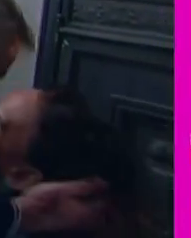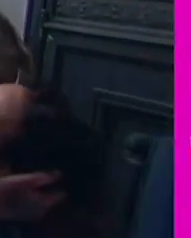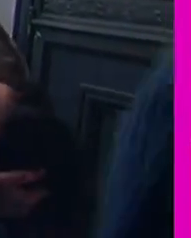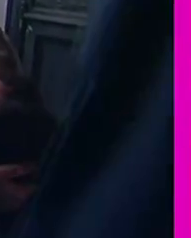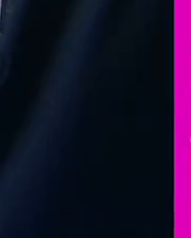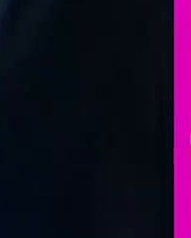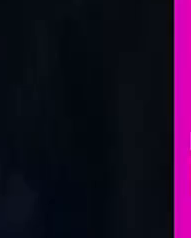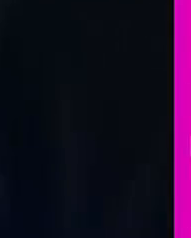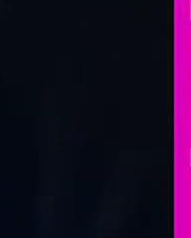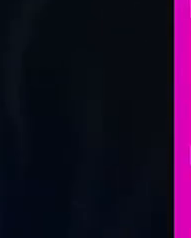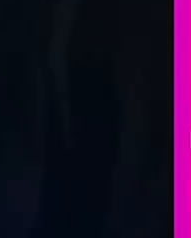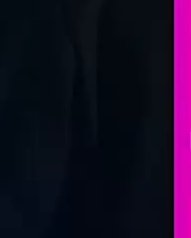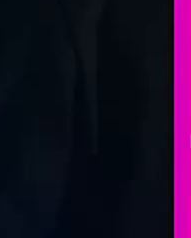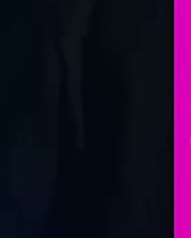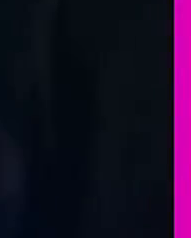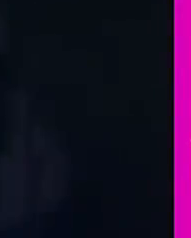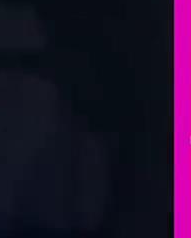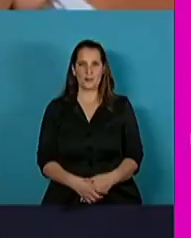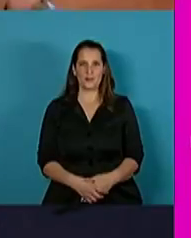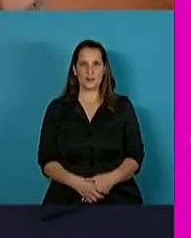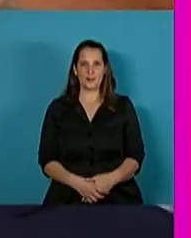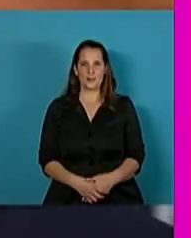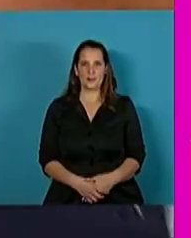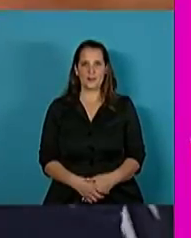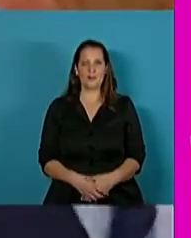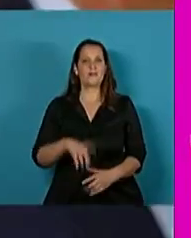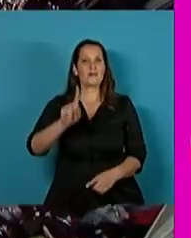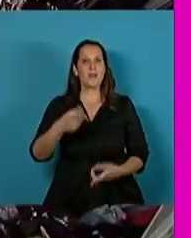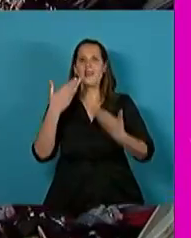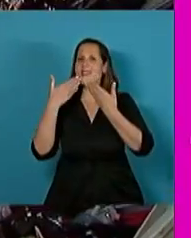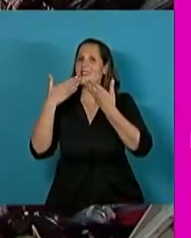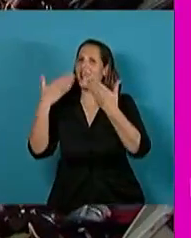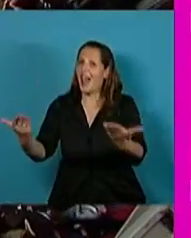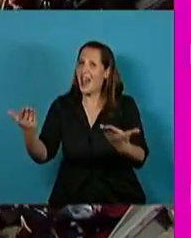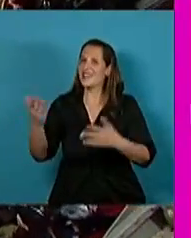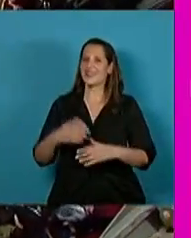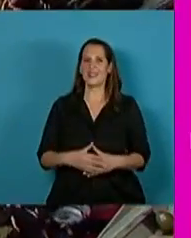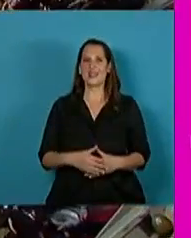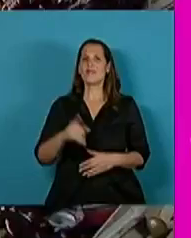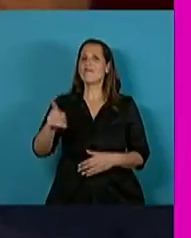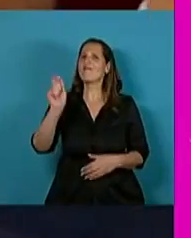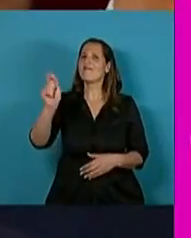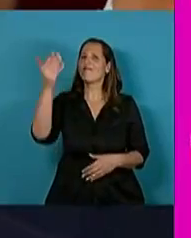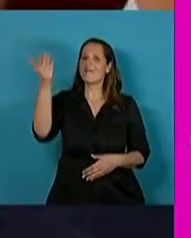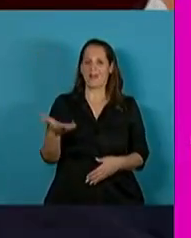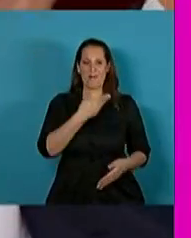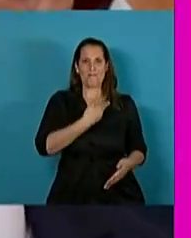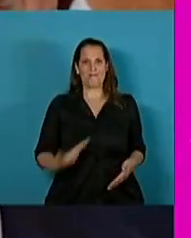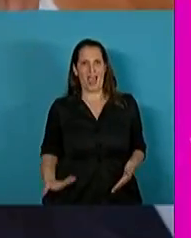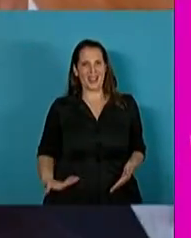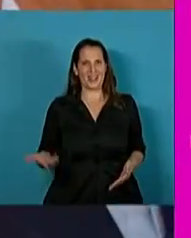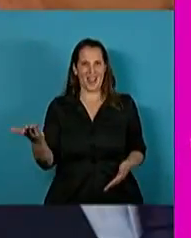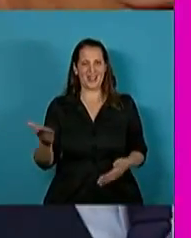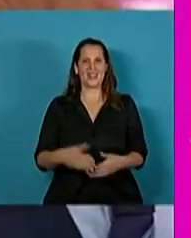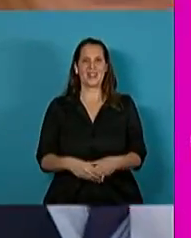nuestros bisabuelos para manejar el coche, para que avance, claro. para que retroceda. Era para el poder darle también de la servidumbre, porque era muy culo con arandela. Se maltrataba mucho, mucho